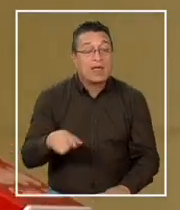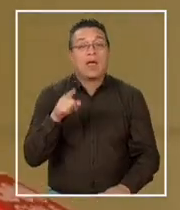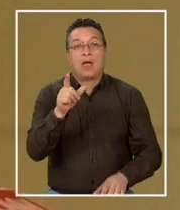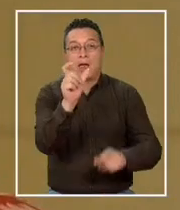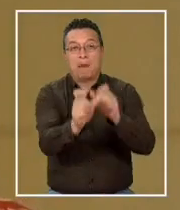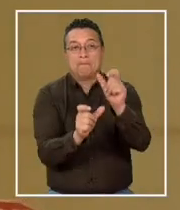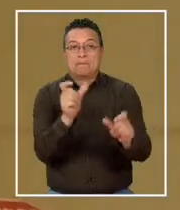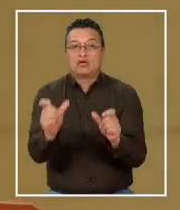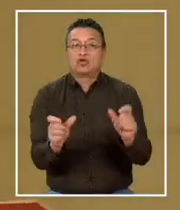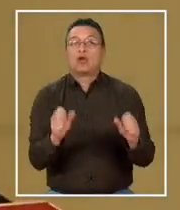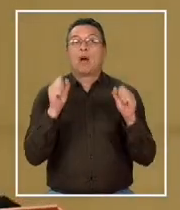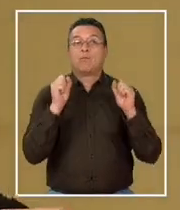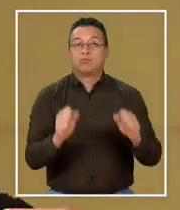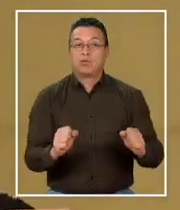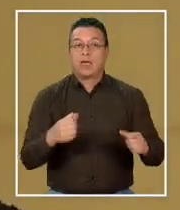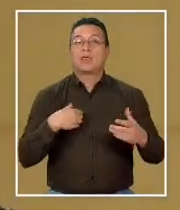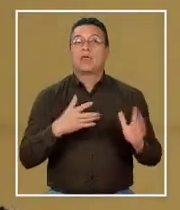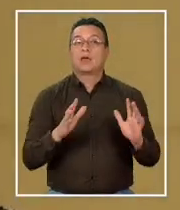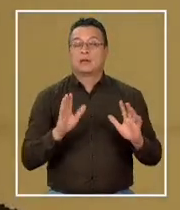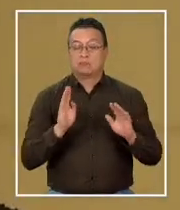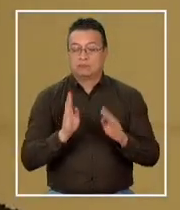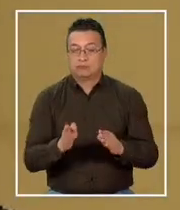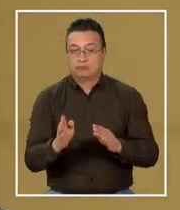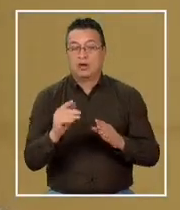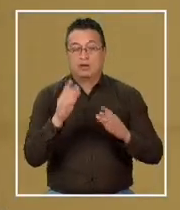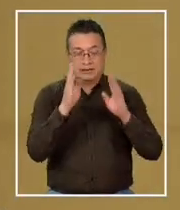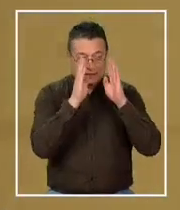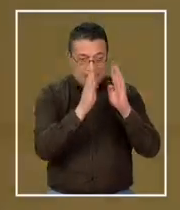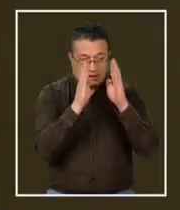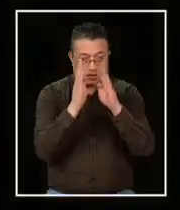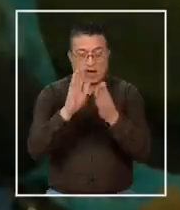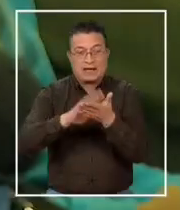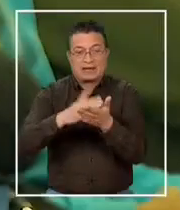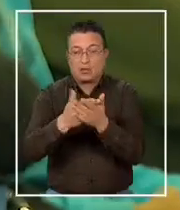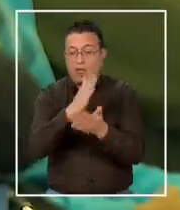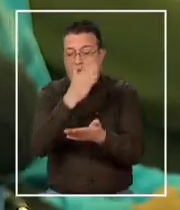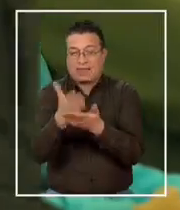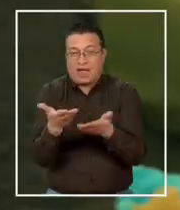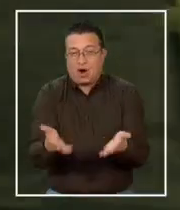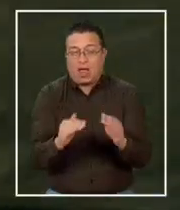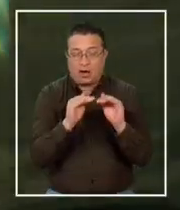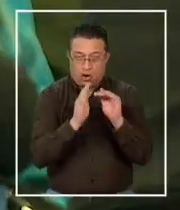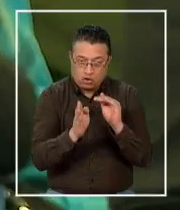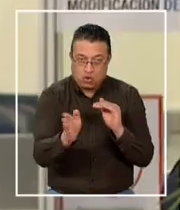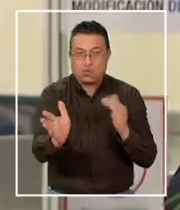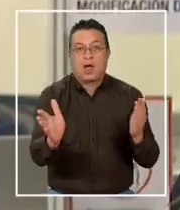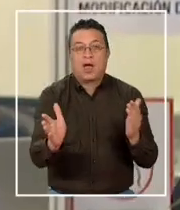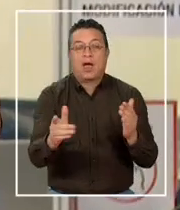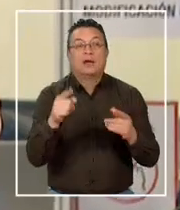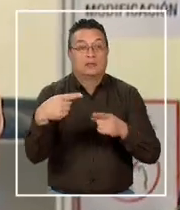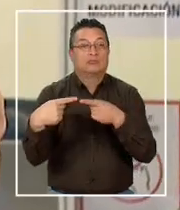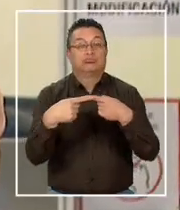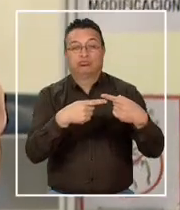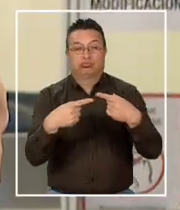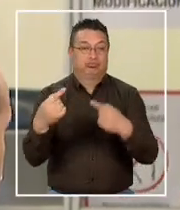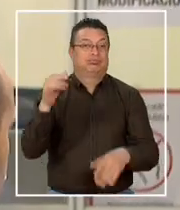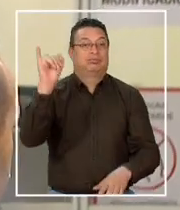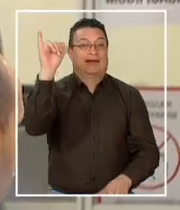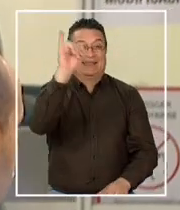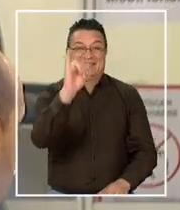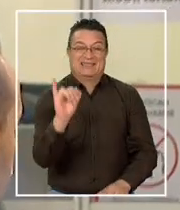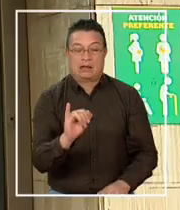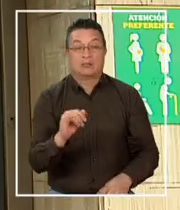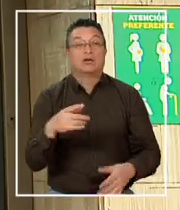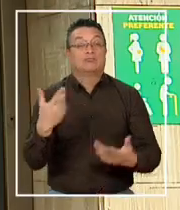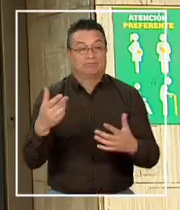las personas puedan mantener las coberturas de salud que tienen vigente el día de hoy. Intenso debate por el futuro de las ISAPRES que mantiene